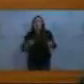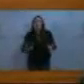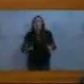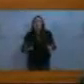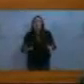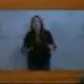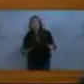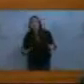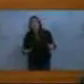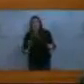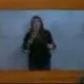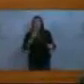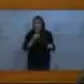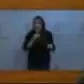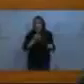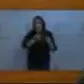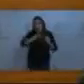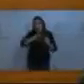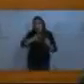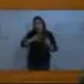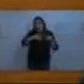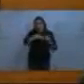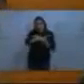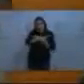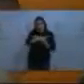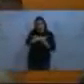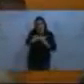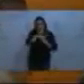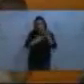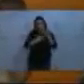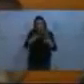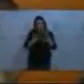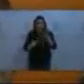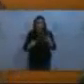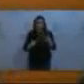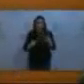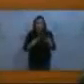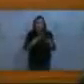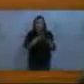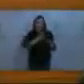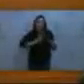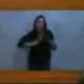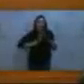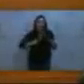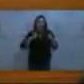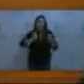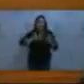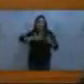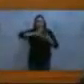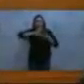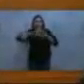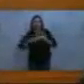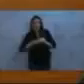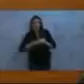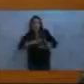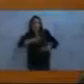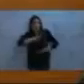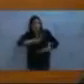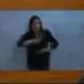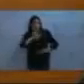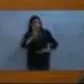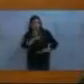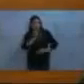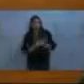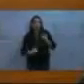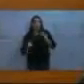el acceso a la función pública, en este caso de personal interino estatutario, sea lo más ajustado posible a la capacidad, mérito e igualdad de acceso